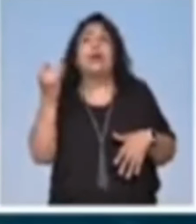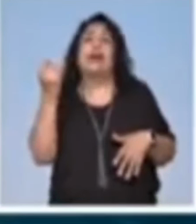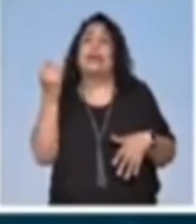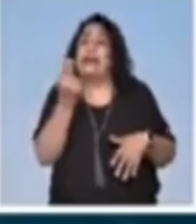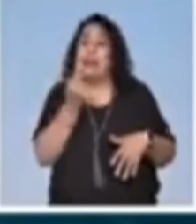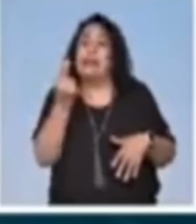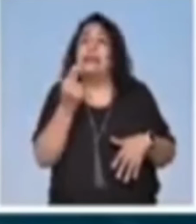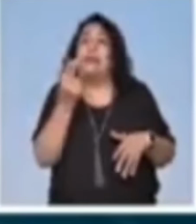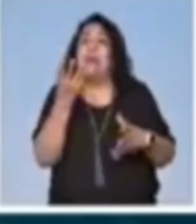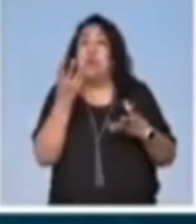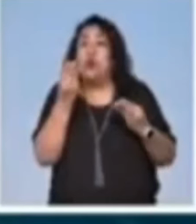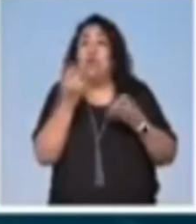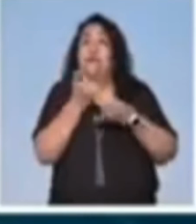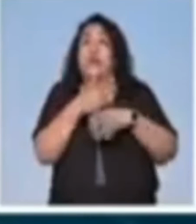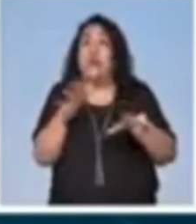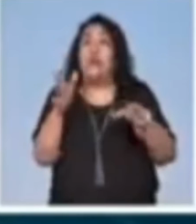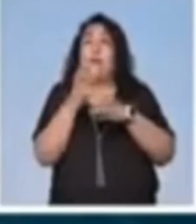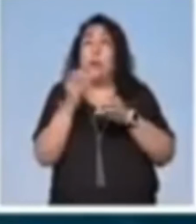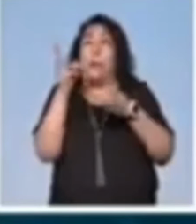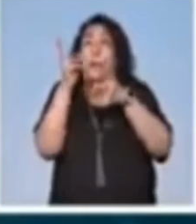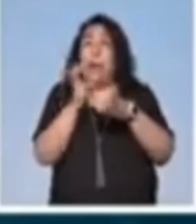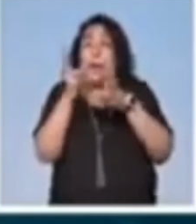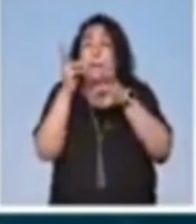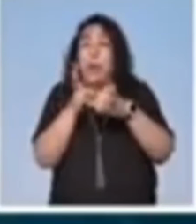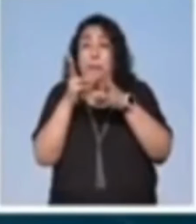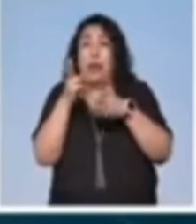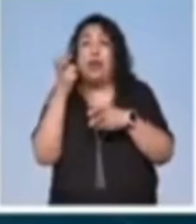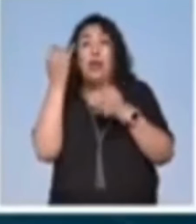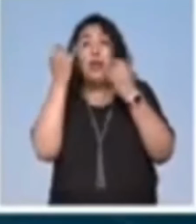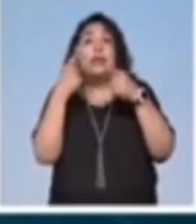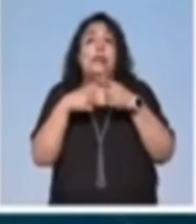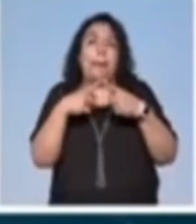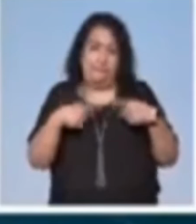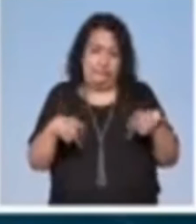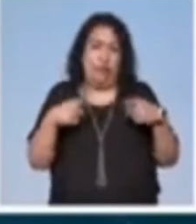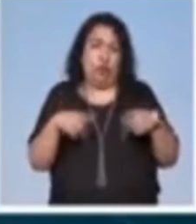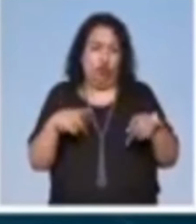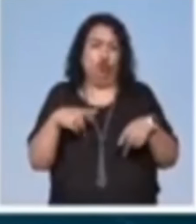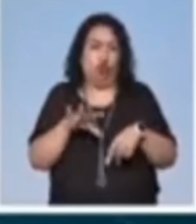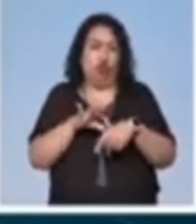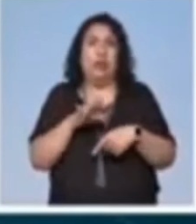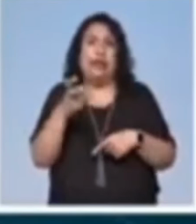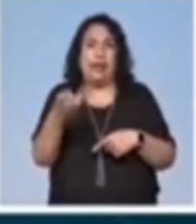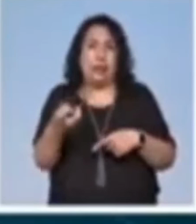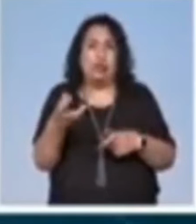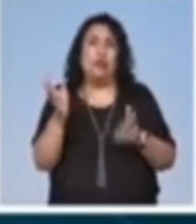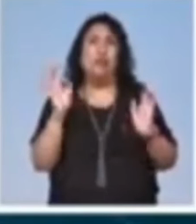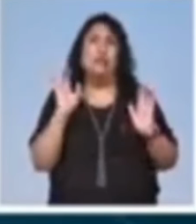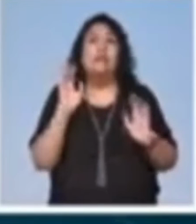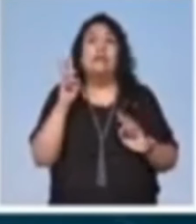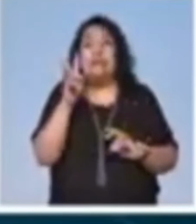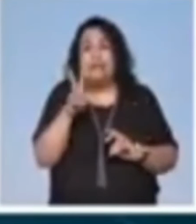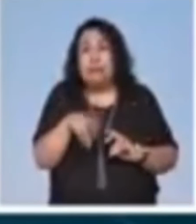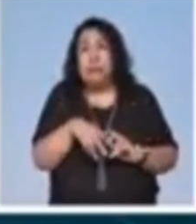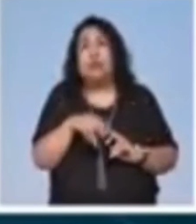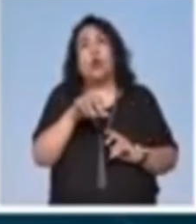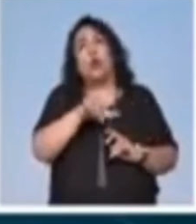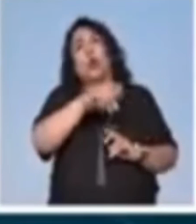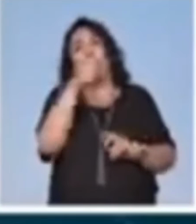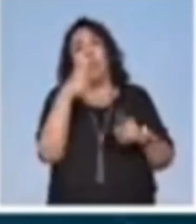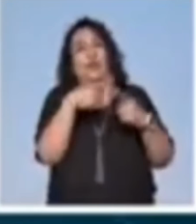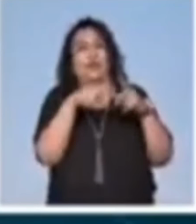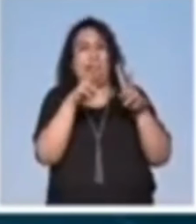se basan necesariamente en una gran cantidad de datos. Estos datos son creados por personas físicas y son las obras normalmente u otro tipo